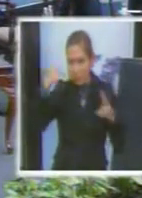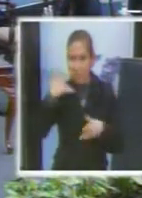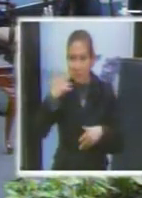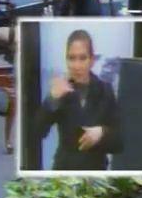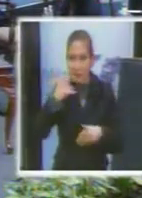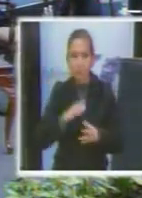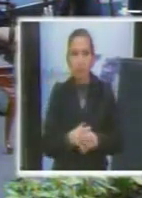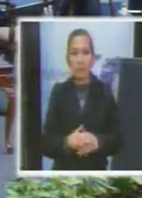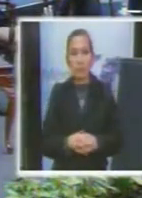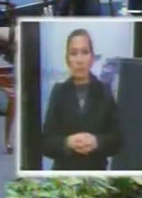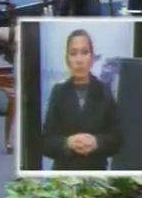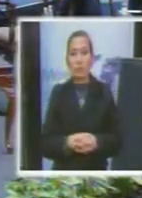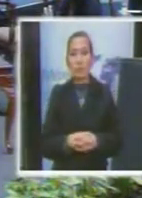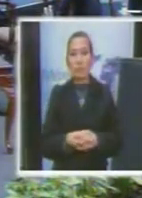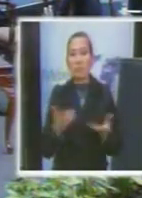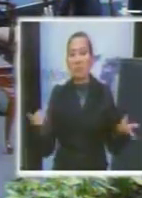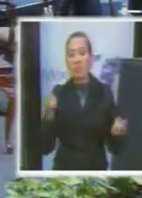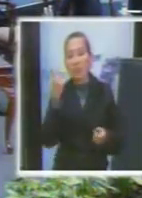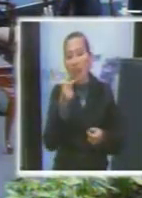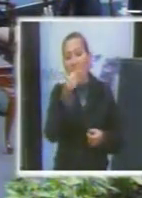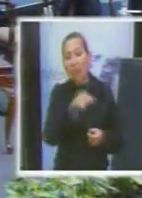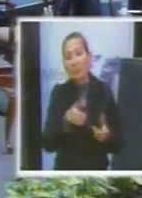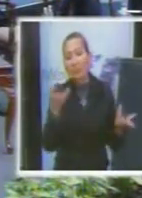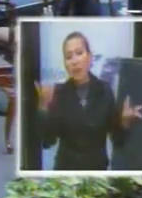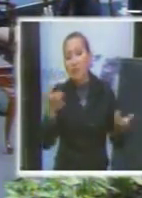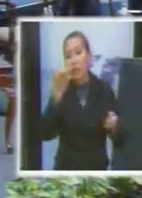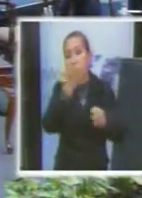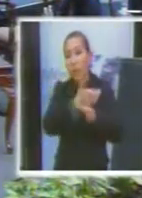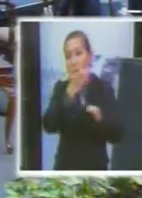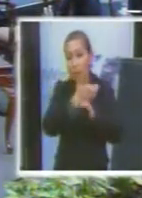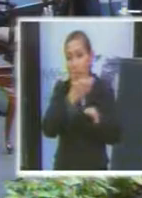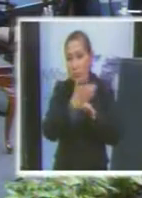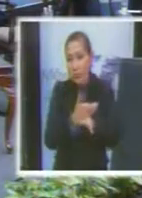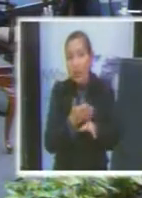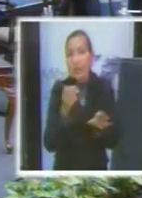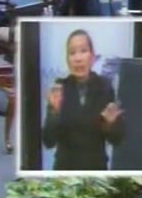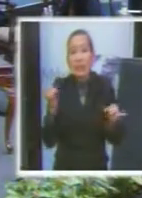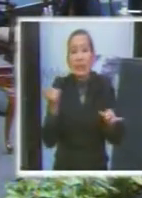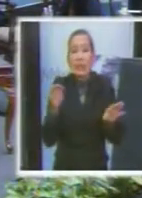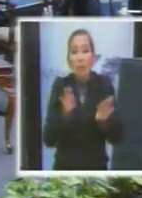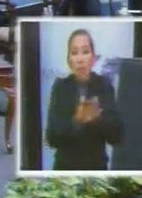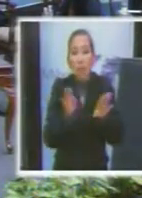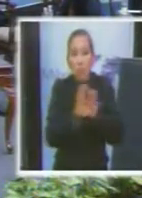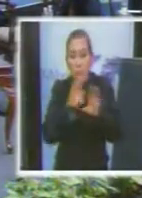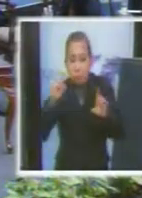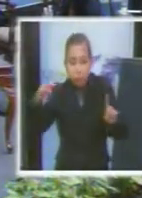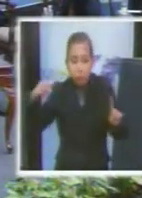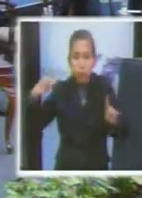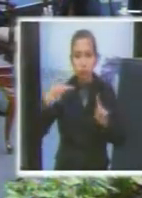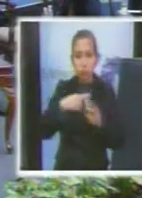cordial, de qué es lo que estamos haciendo ahora y cómo estamos enfocando nuestra relación